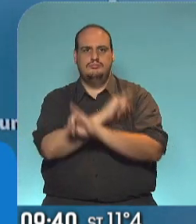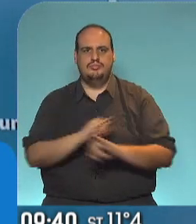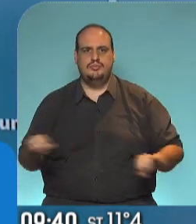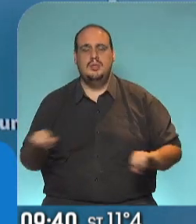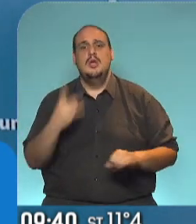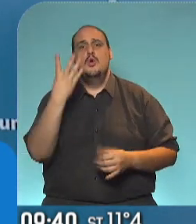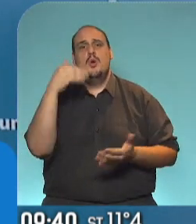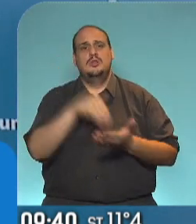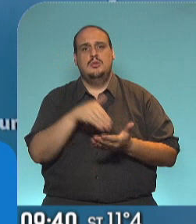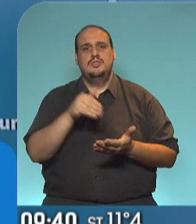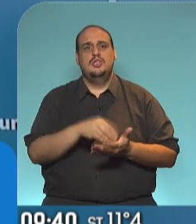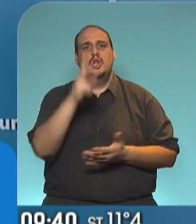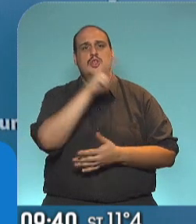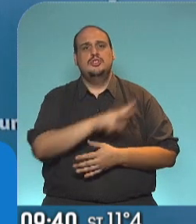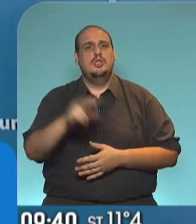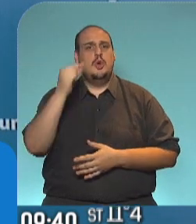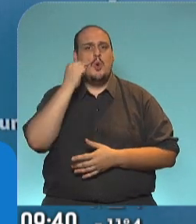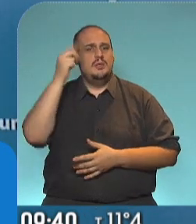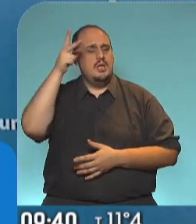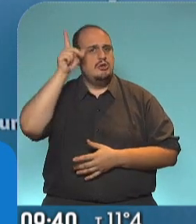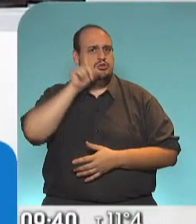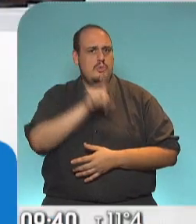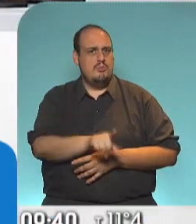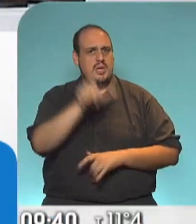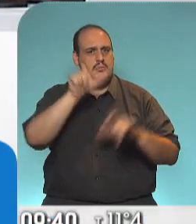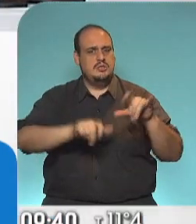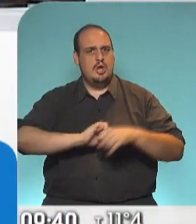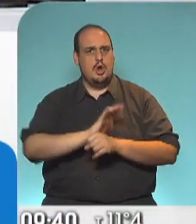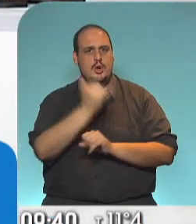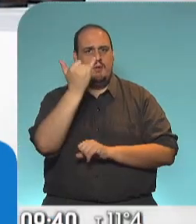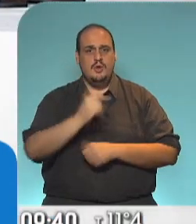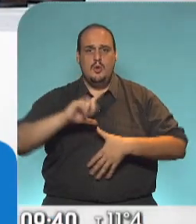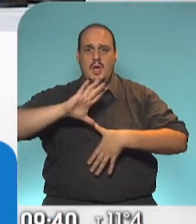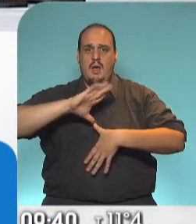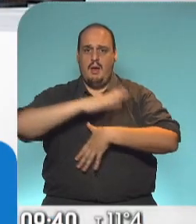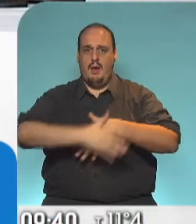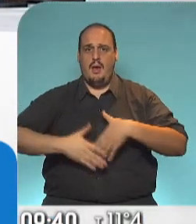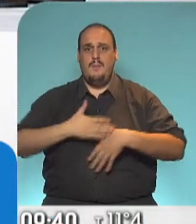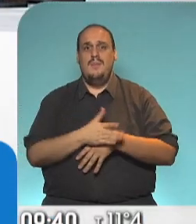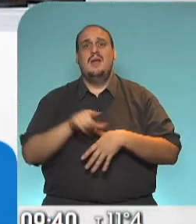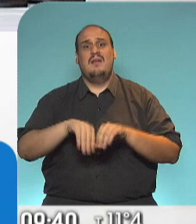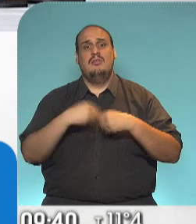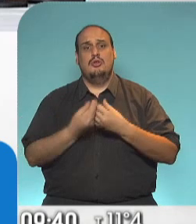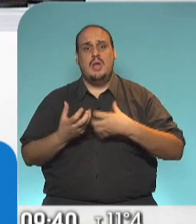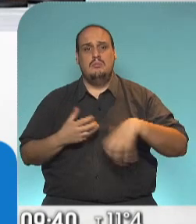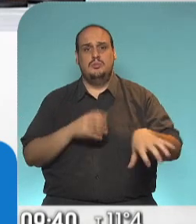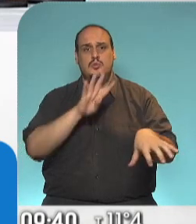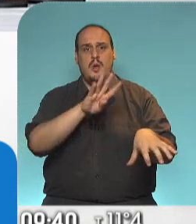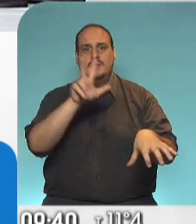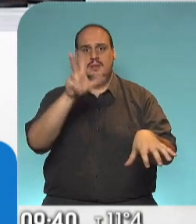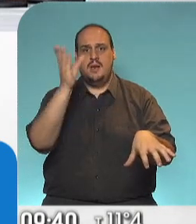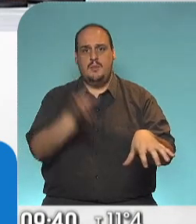4 millones 248 mil los casos confirmados américa representa el 43 por ciento de los casos